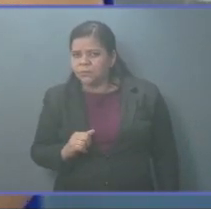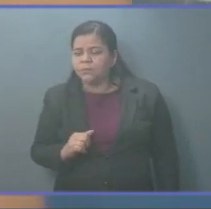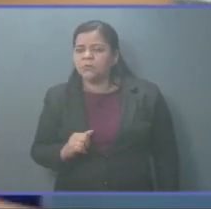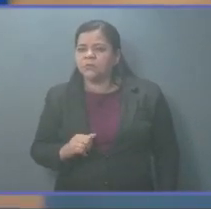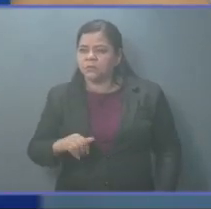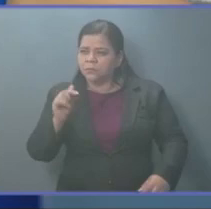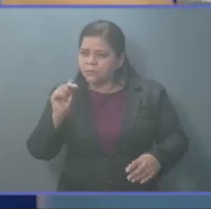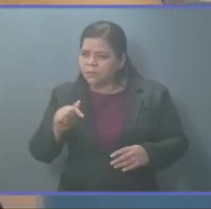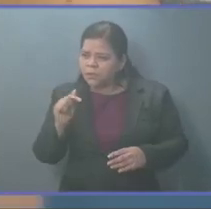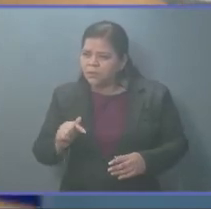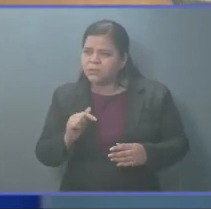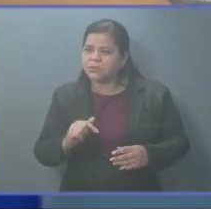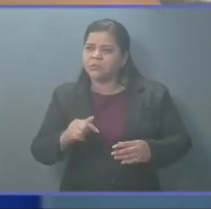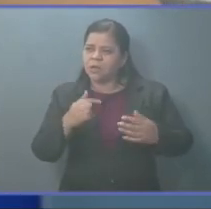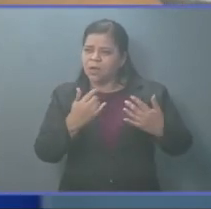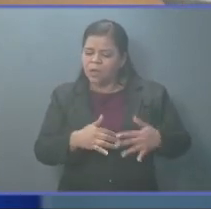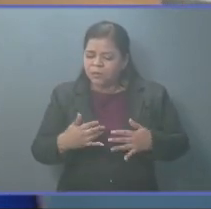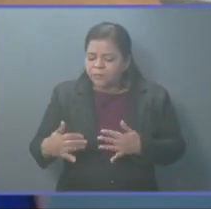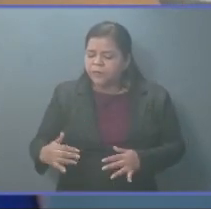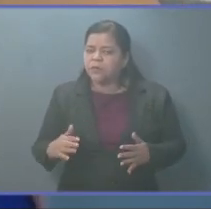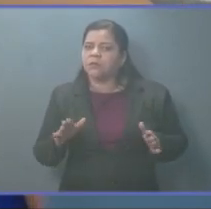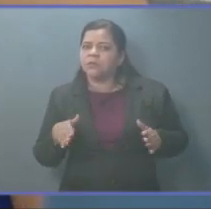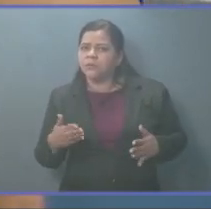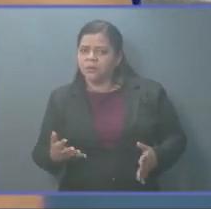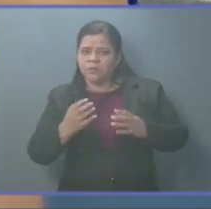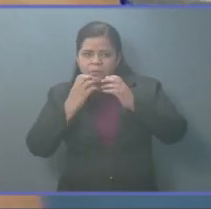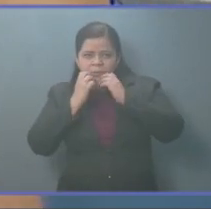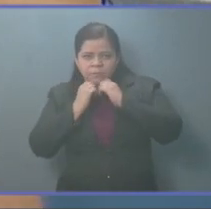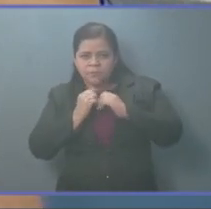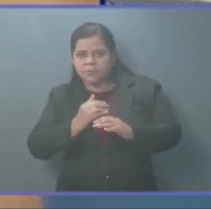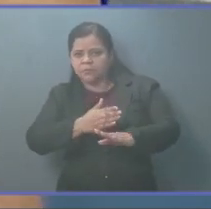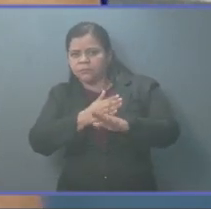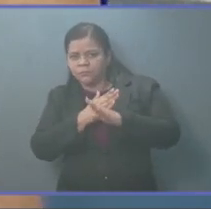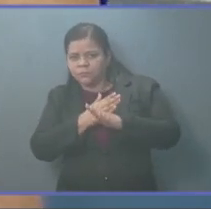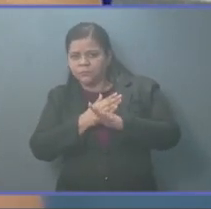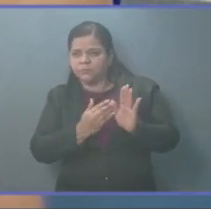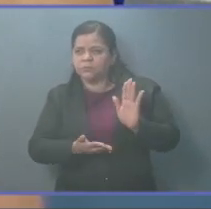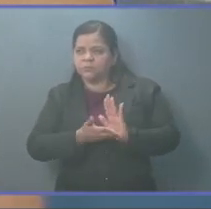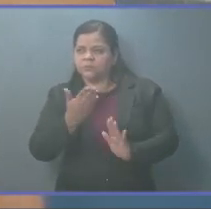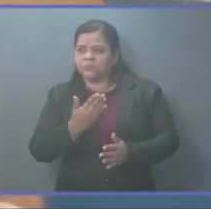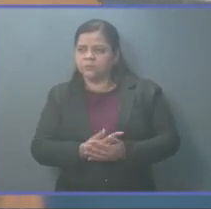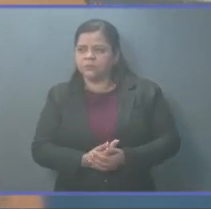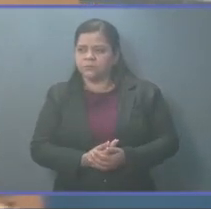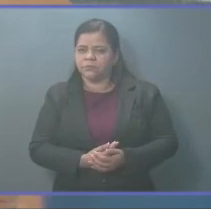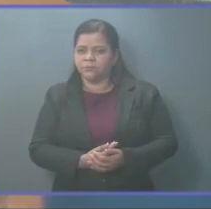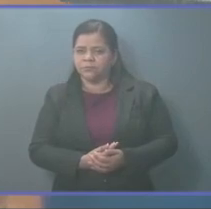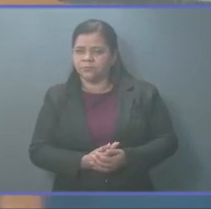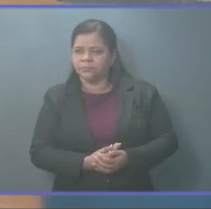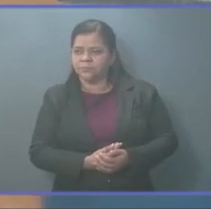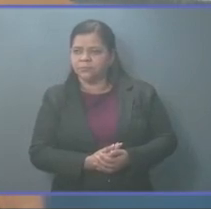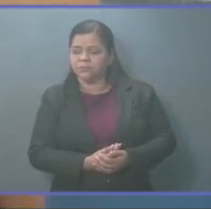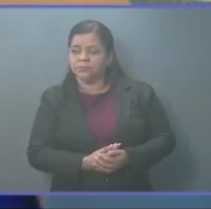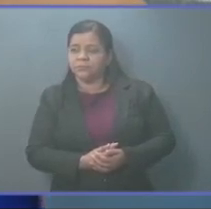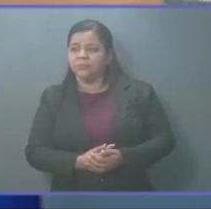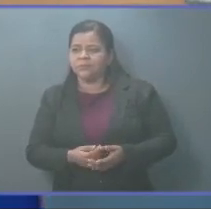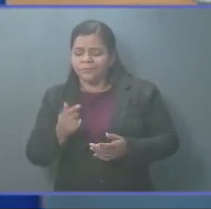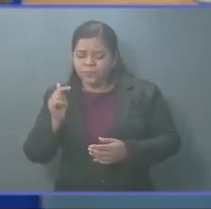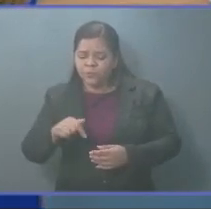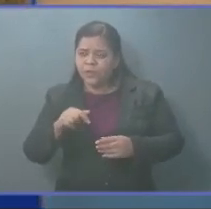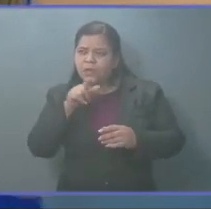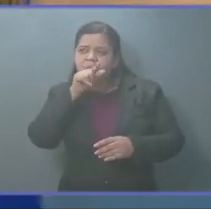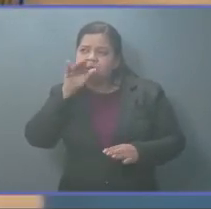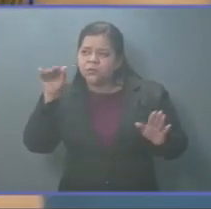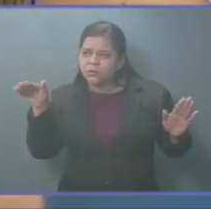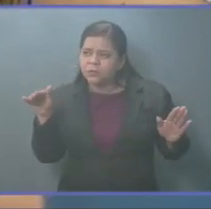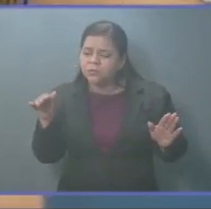este despliegue que iba a existir para proteger al señor presidente de la República, ¿por qué entonces ese Twitter